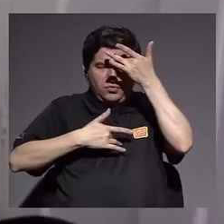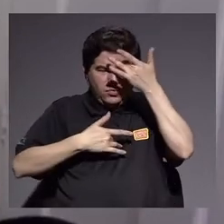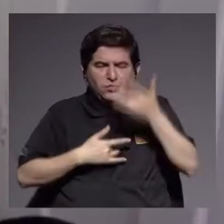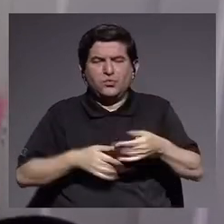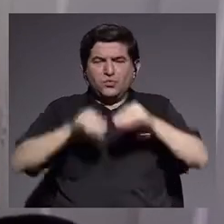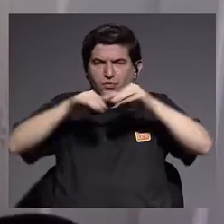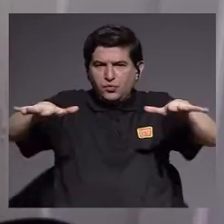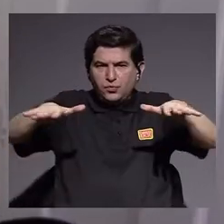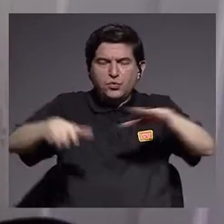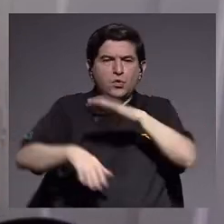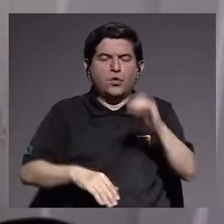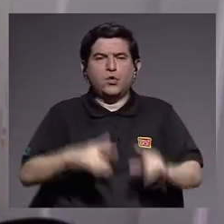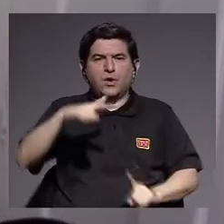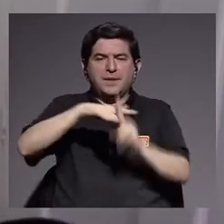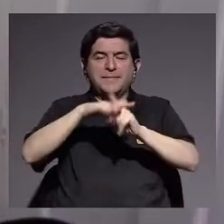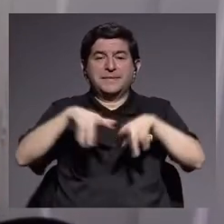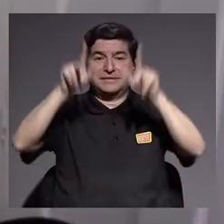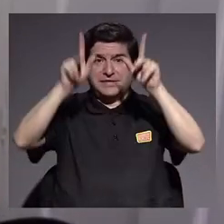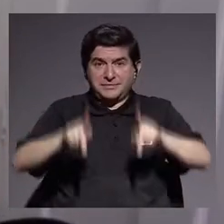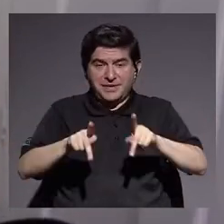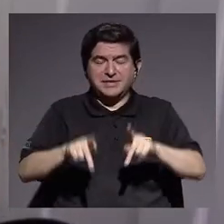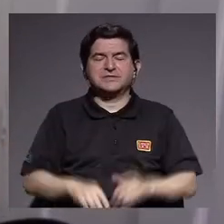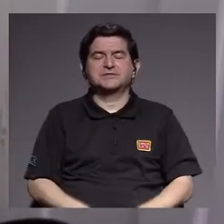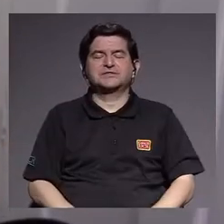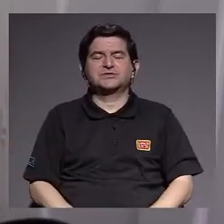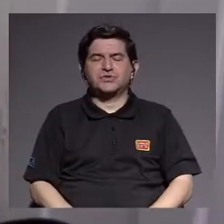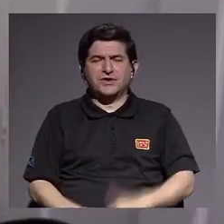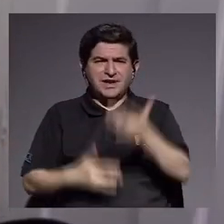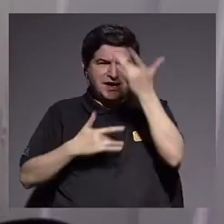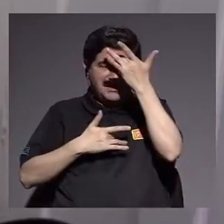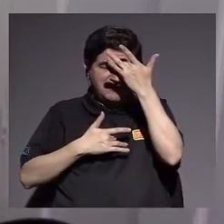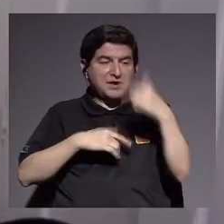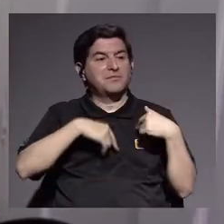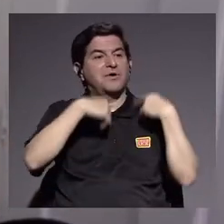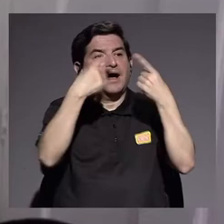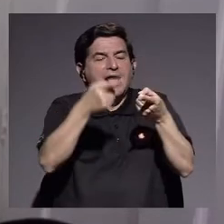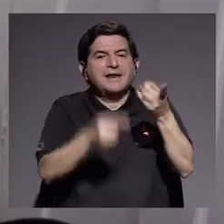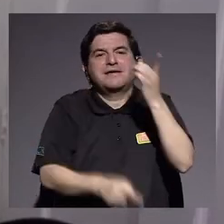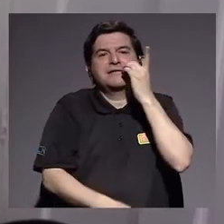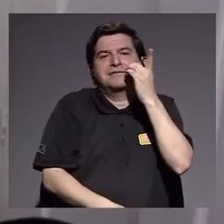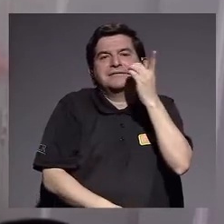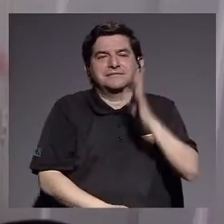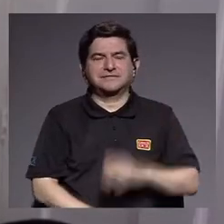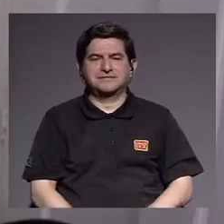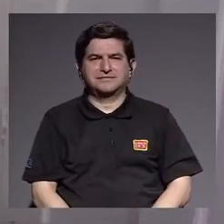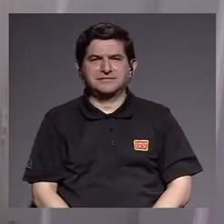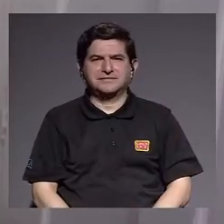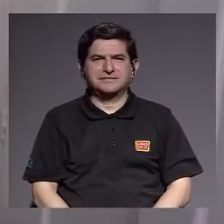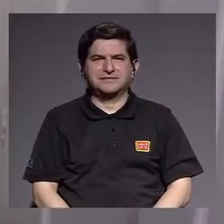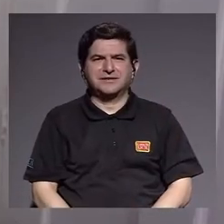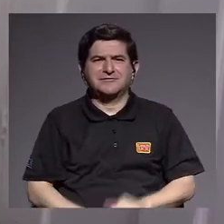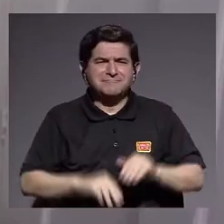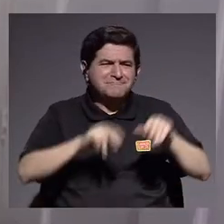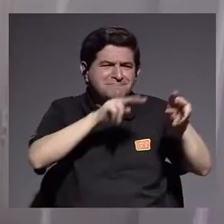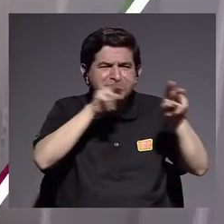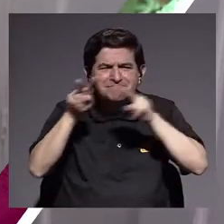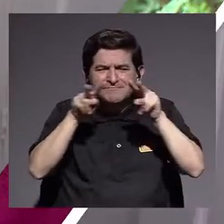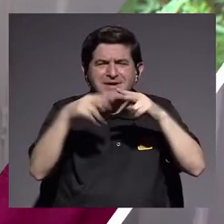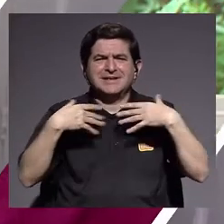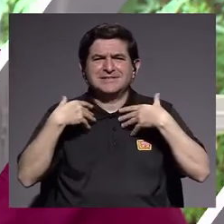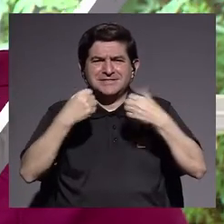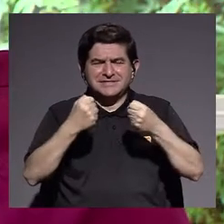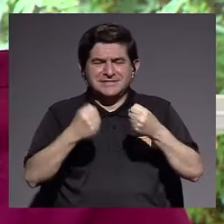apareciera algún todólogo contagiado o que apareciera un paciente contagiado por por haber ido y